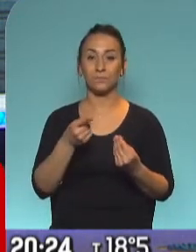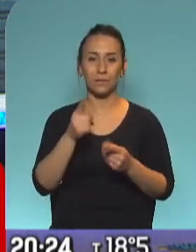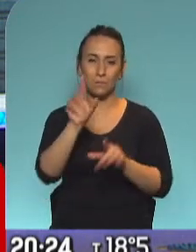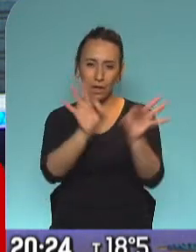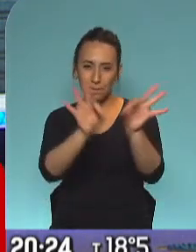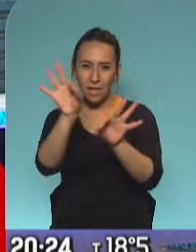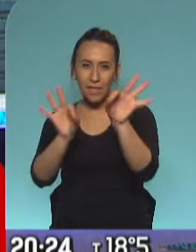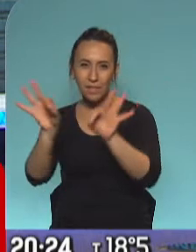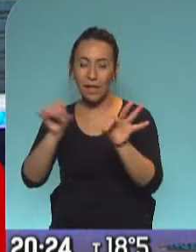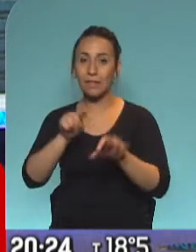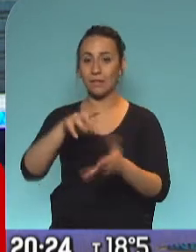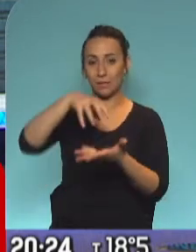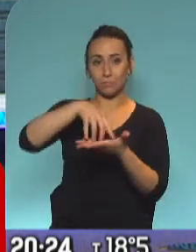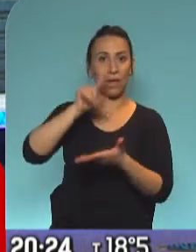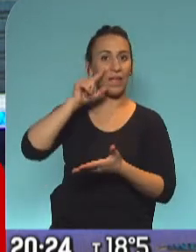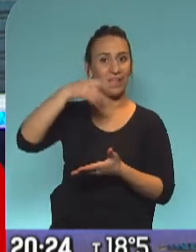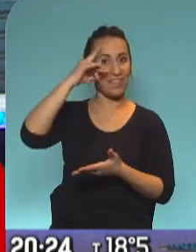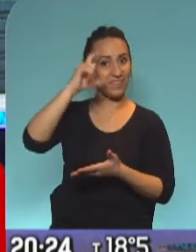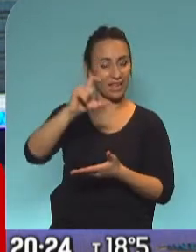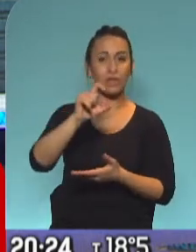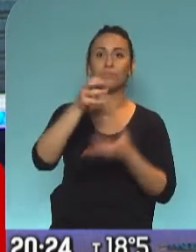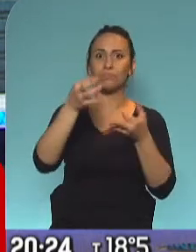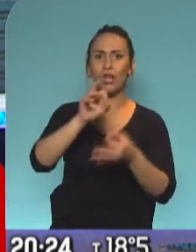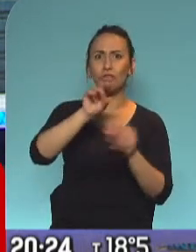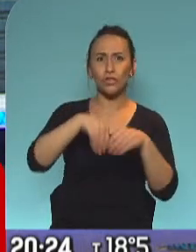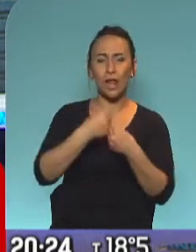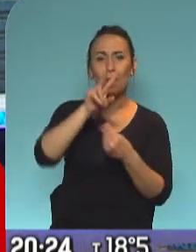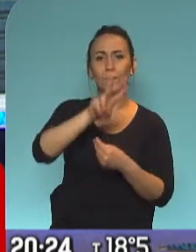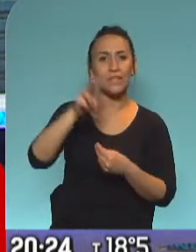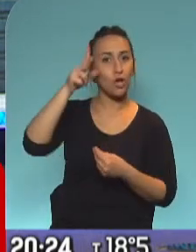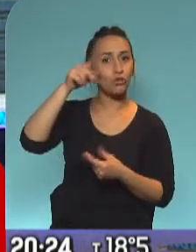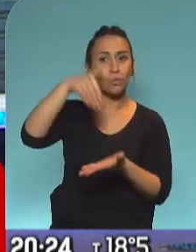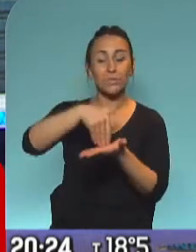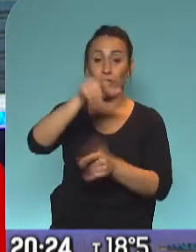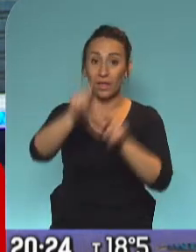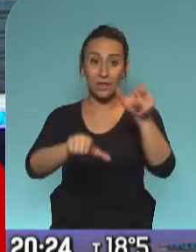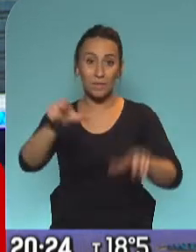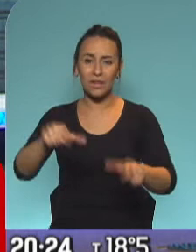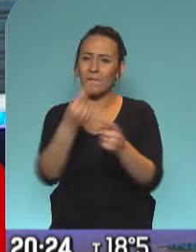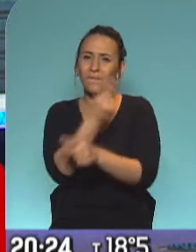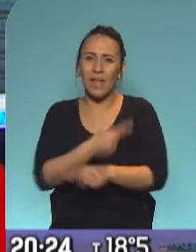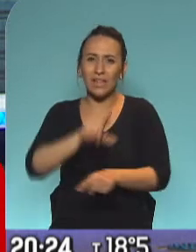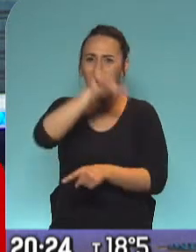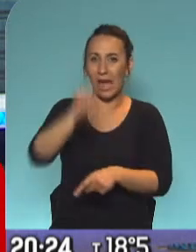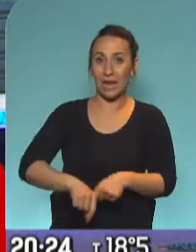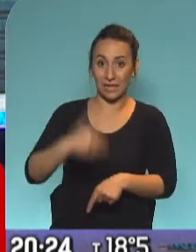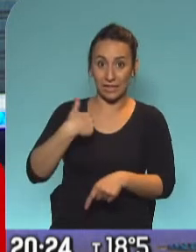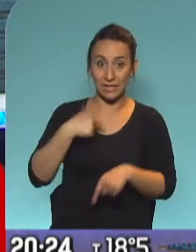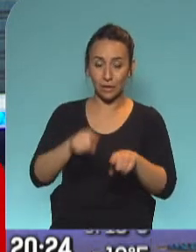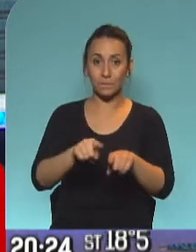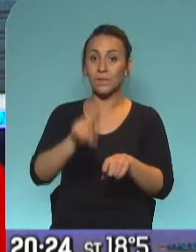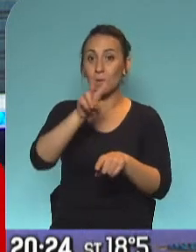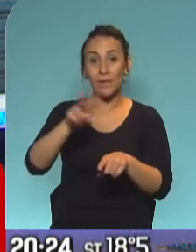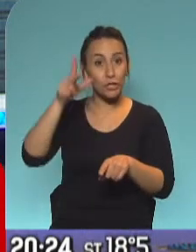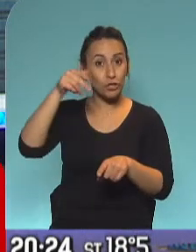que el indec contempla a 28 millones de personas en distintos aglomerados urbanos y de esas 28 millones al